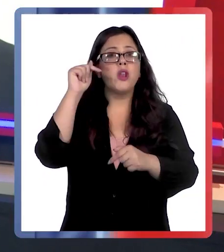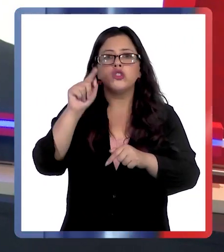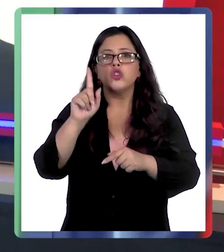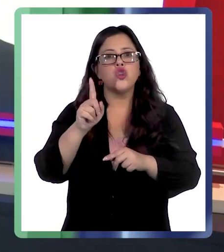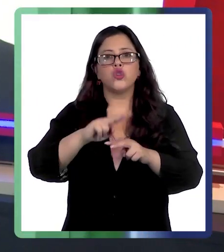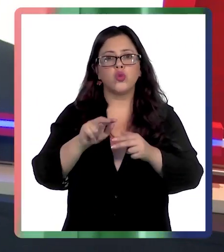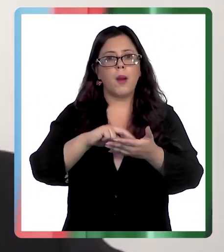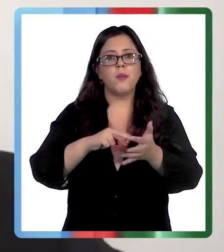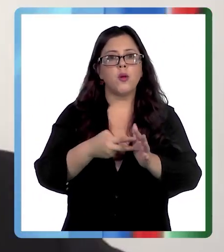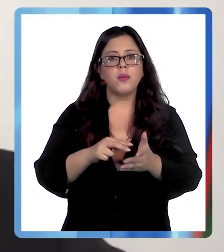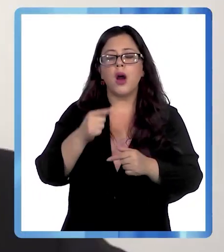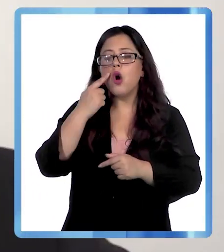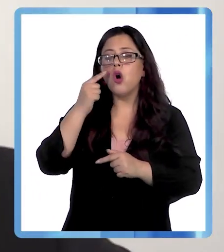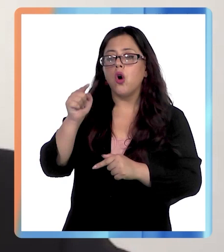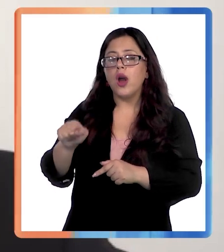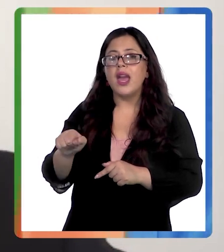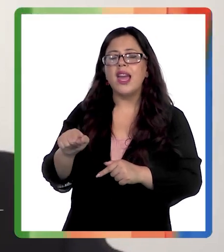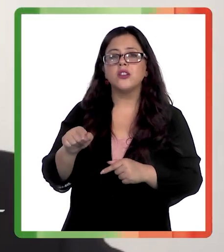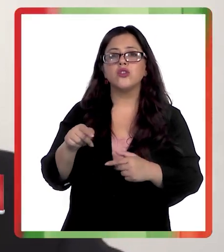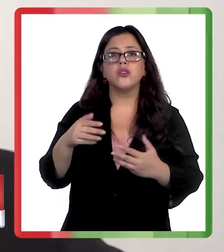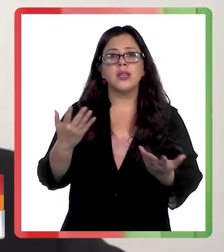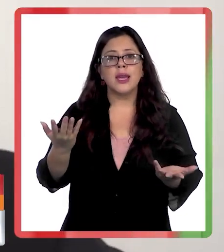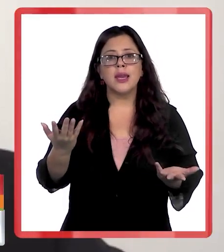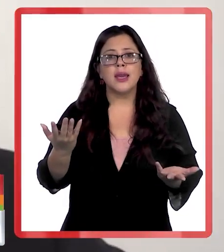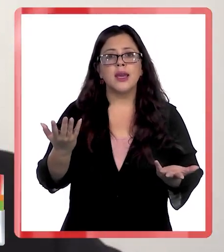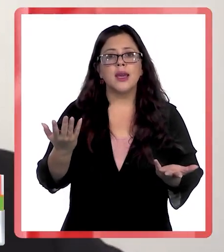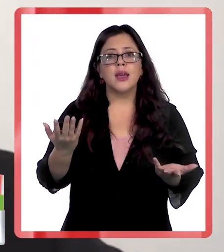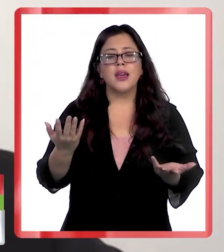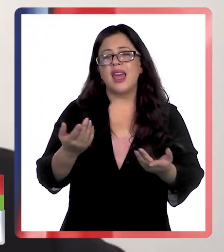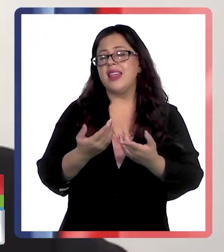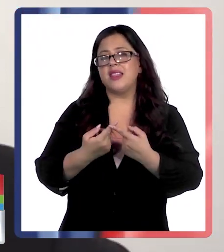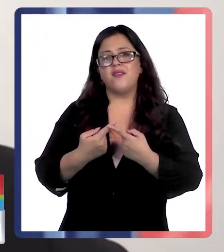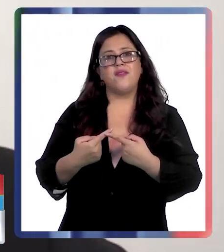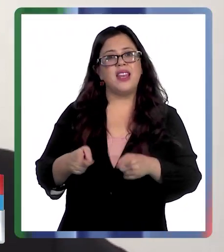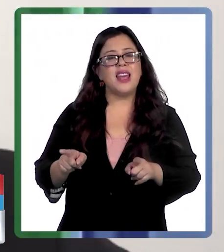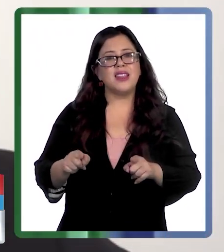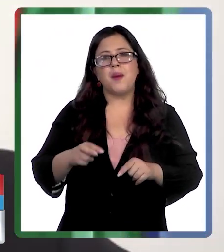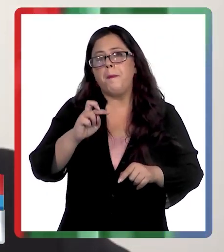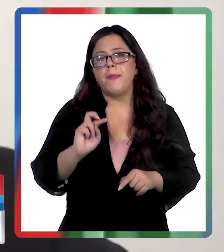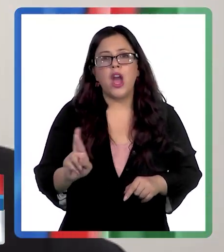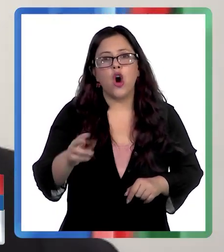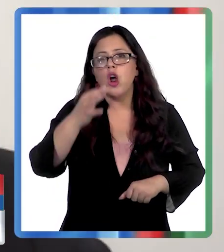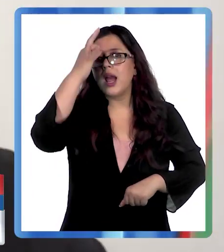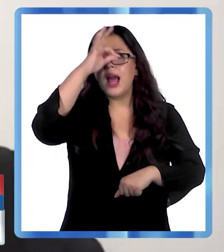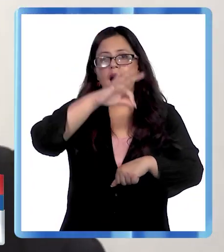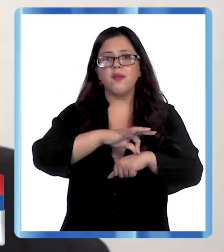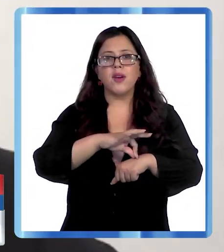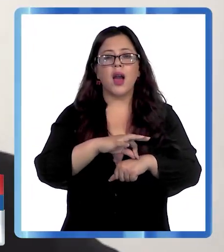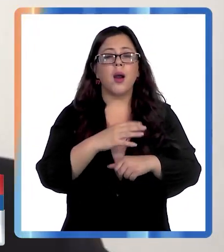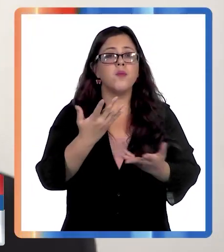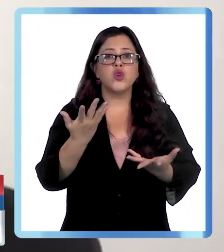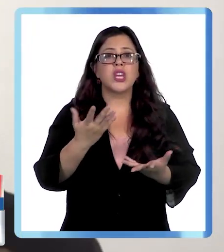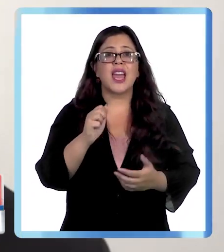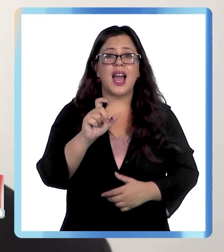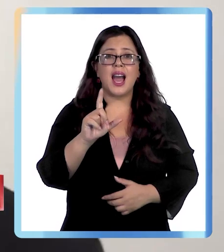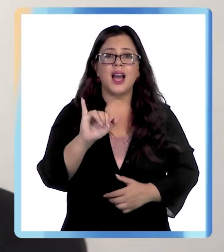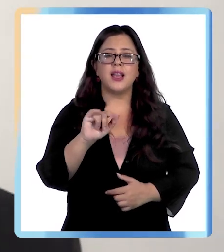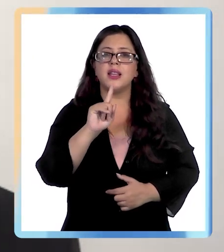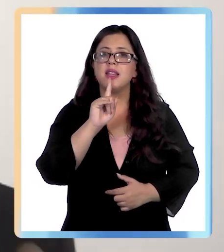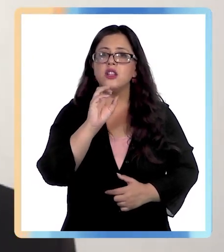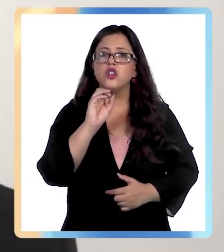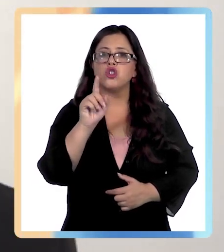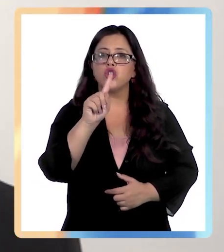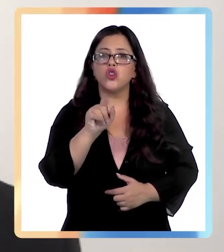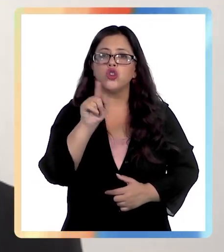problema de fondo eso es más carara lo que es la enfermedad propiamente tal porque al final la litosis es un signo de